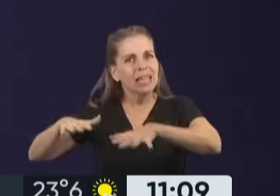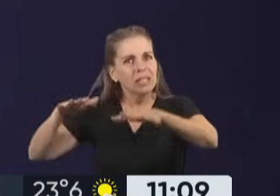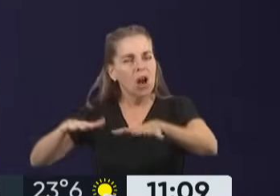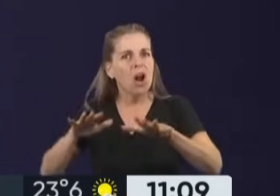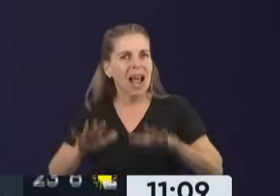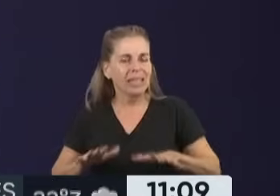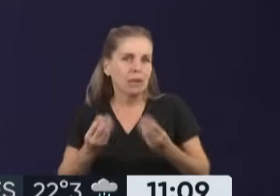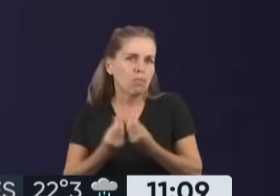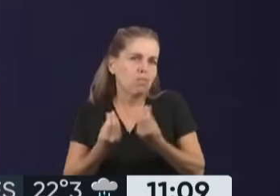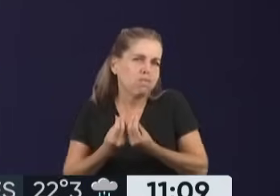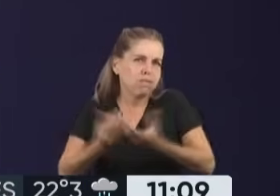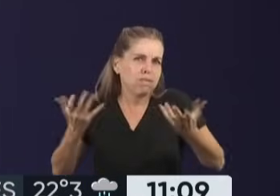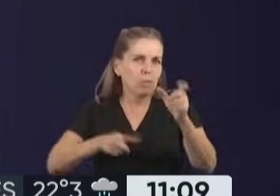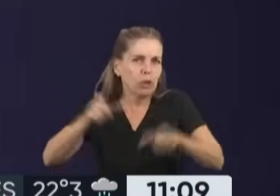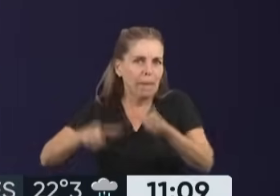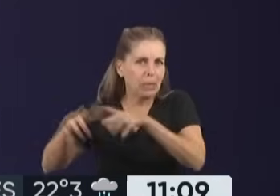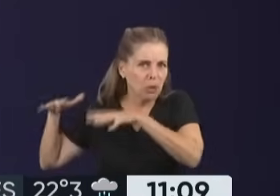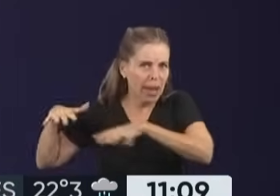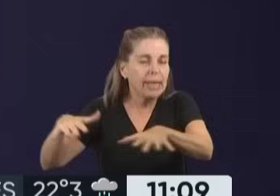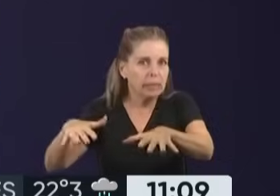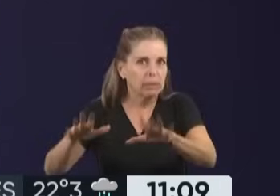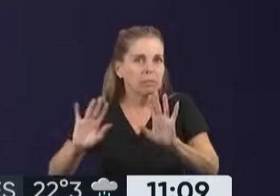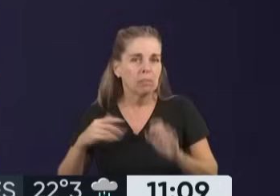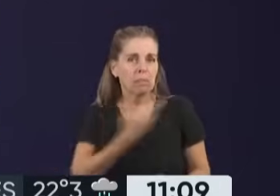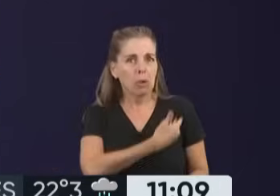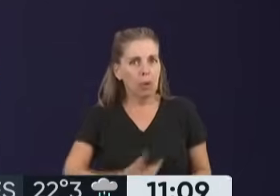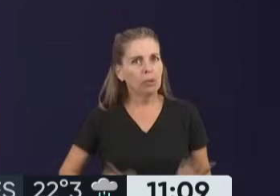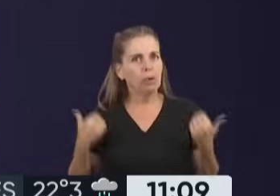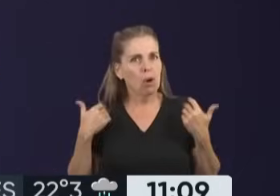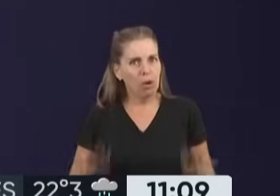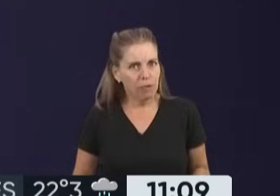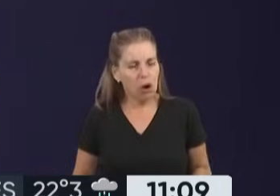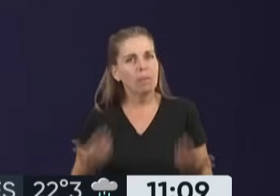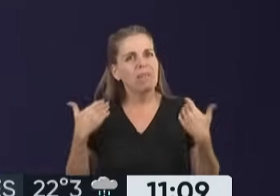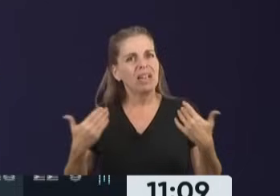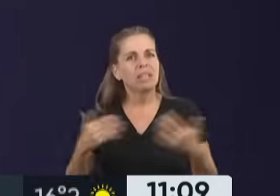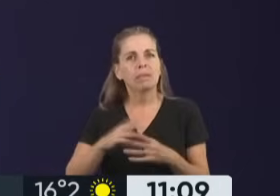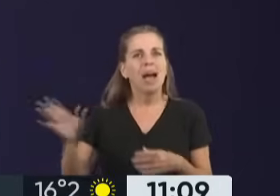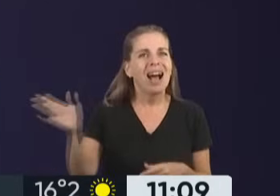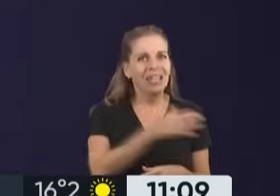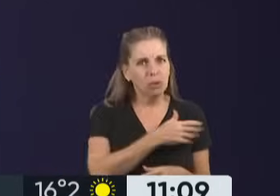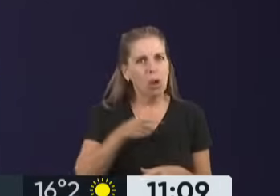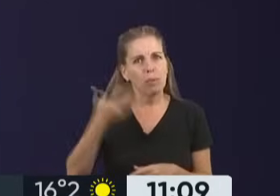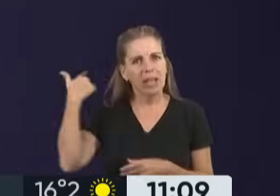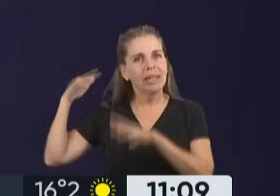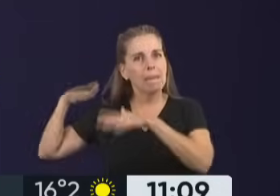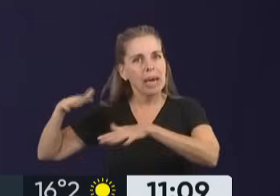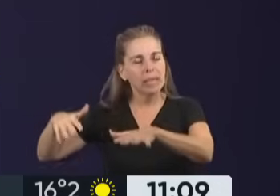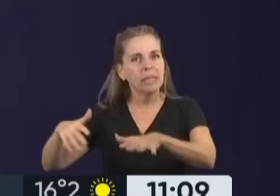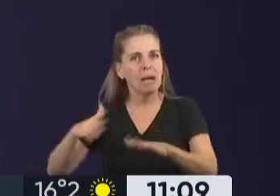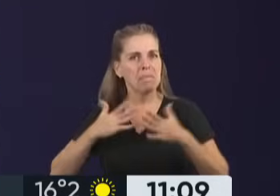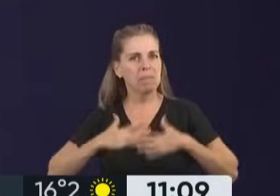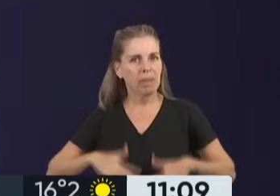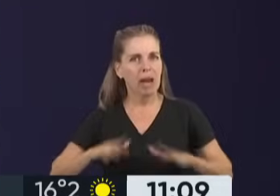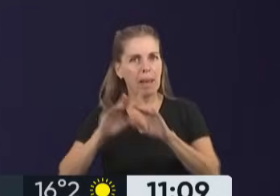la cantidad de gente de ayer. Por lo tanto, estamos conformes y felicitamos a todos porque eso se dio así. El